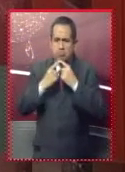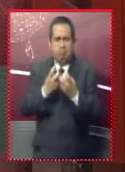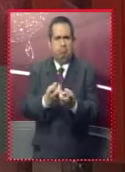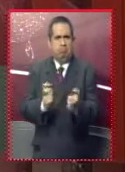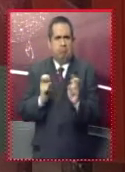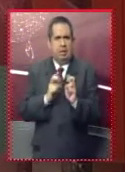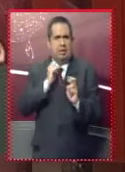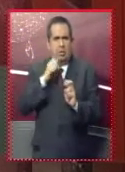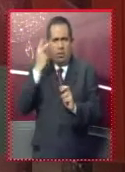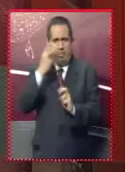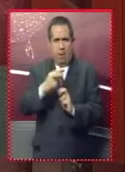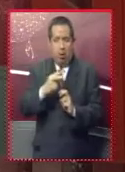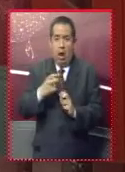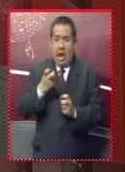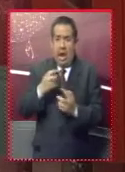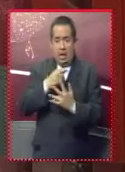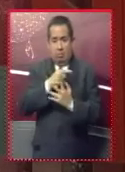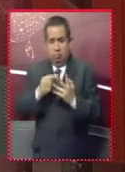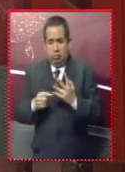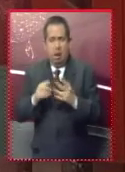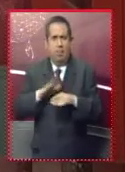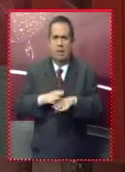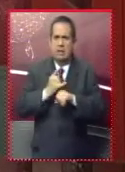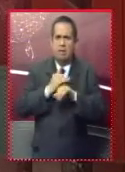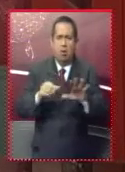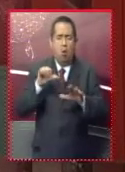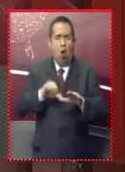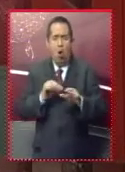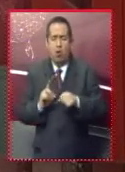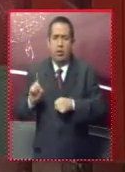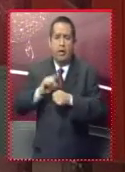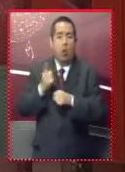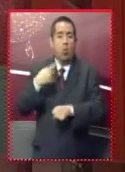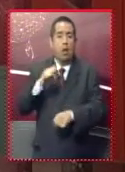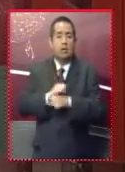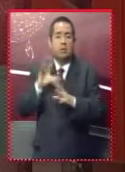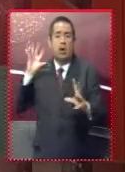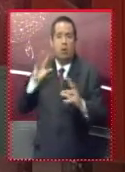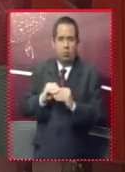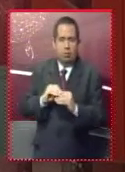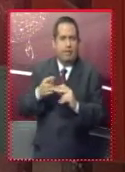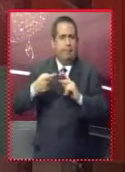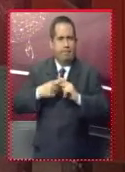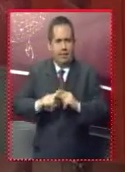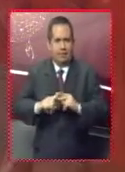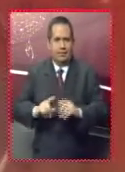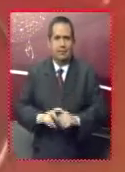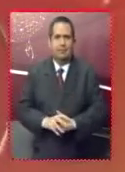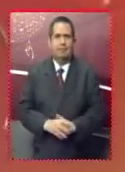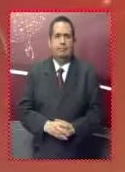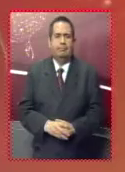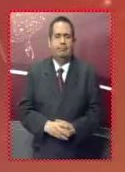la República. Esta y más información en la emisión de hoy de esta semana en el Congreso. Comenzamos.